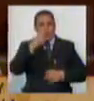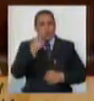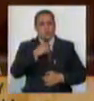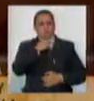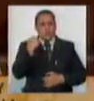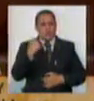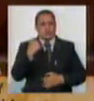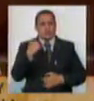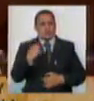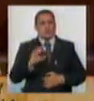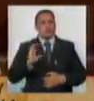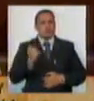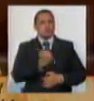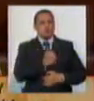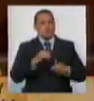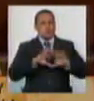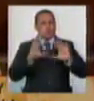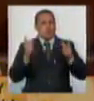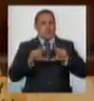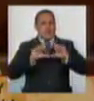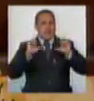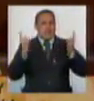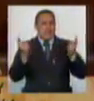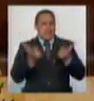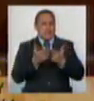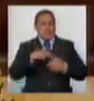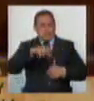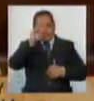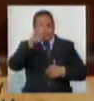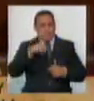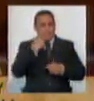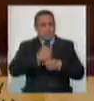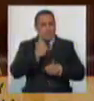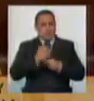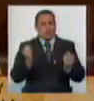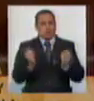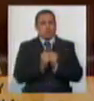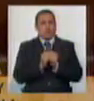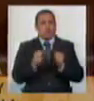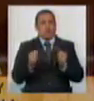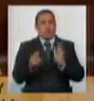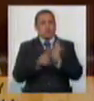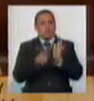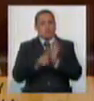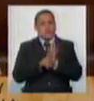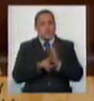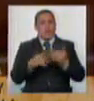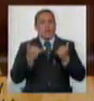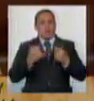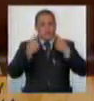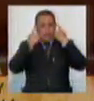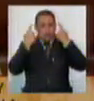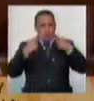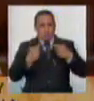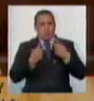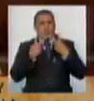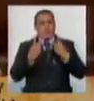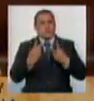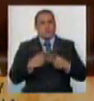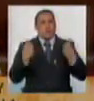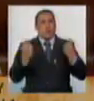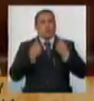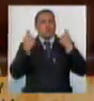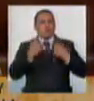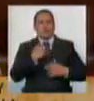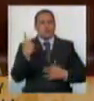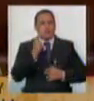peruanas. Somos parte de un gran país. Vamos a trabajar por él con la voluntad, convicción y el concurso